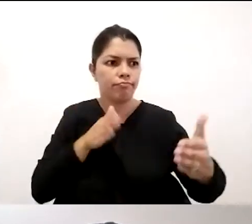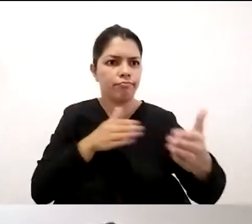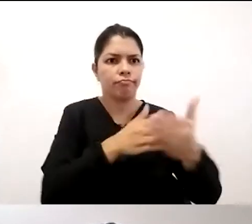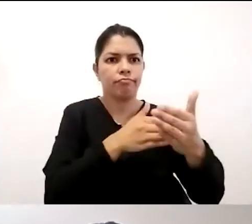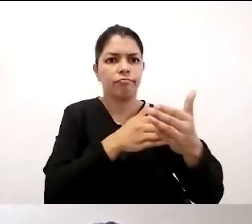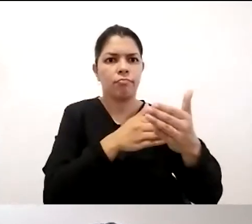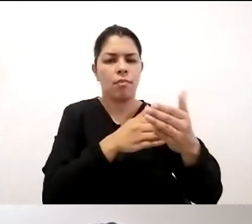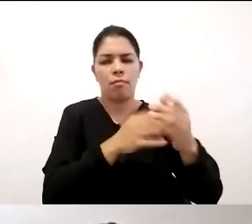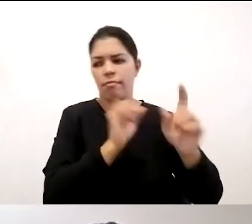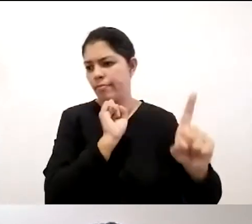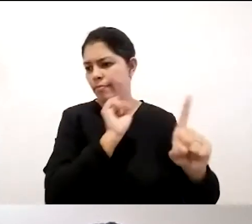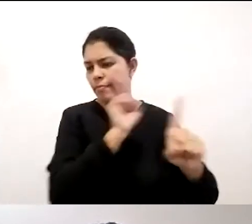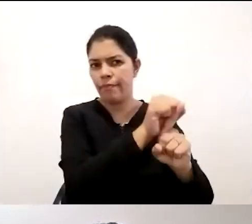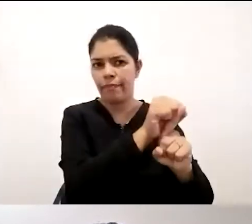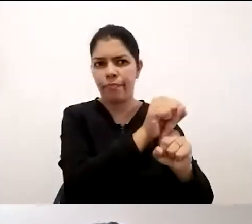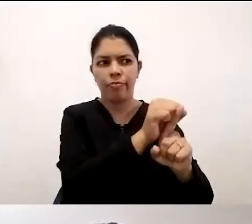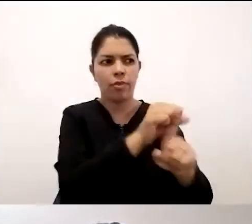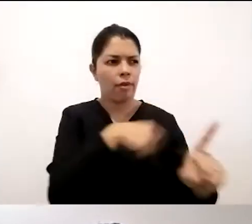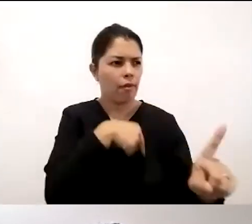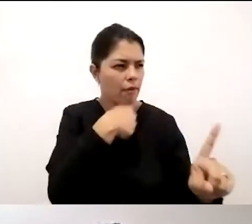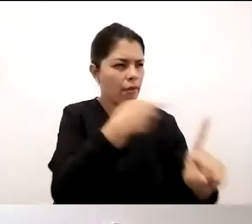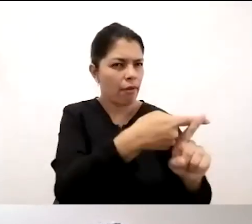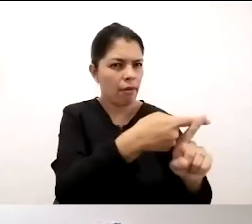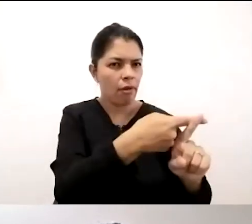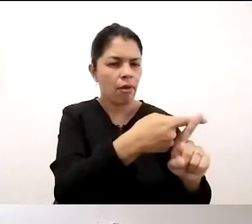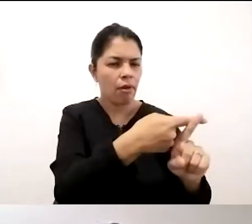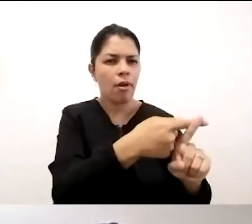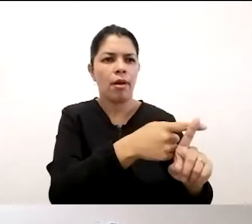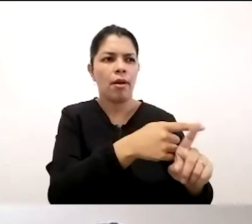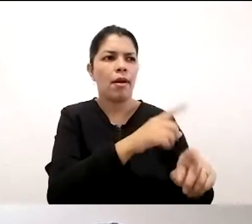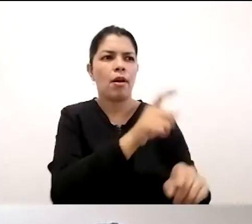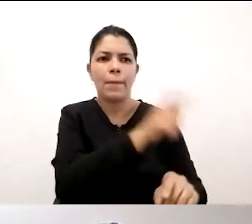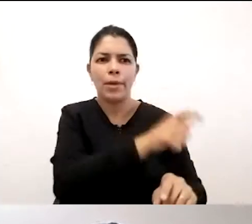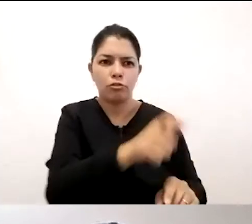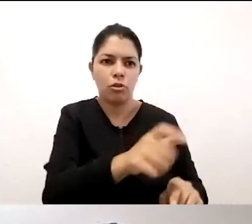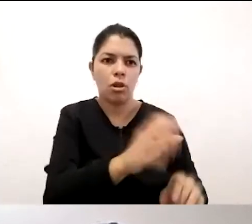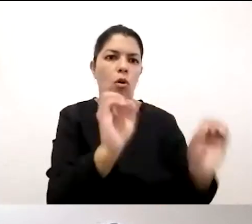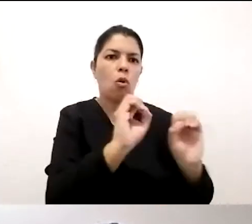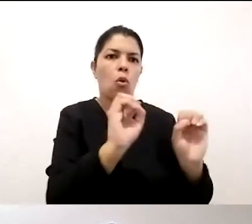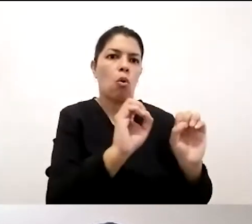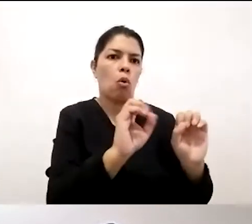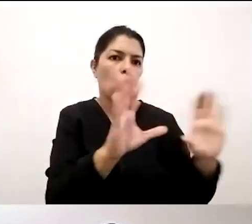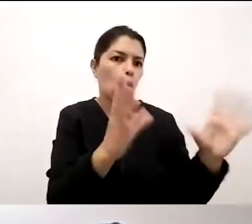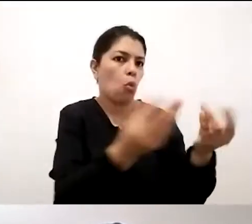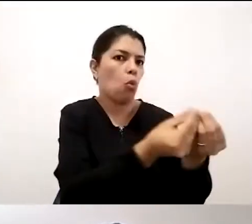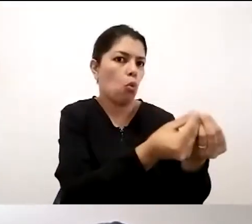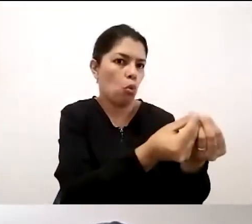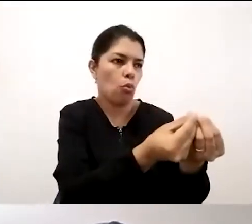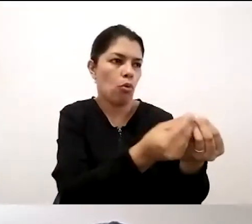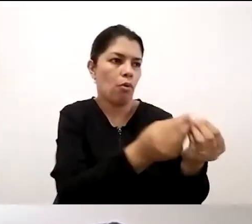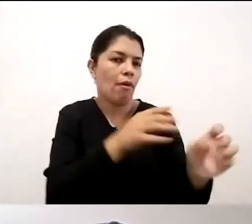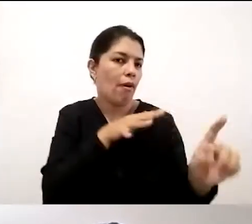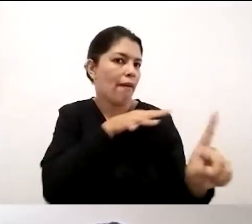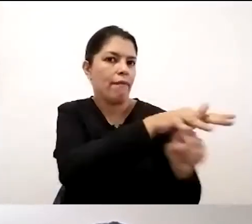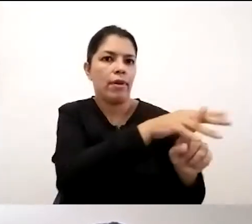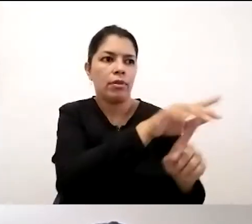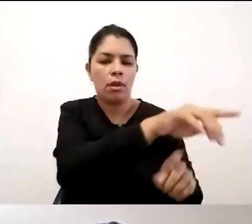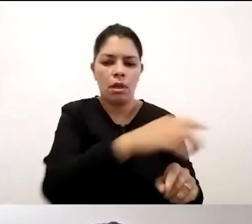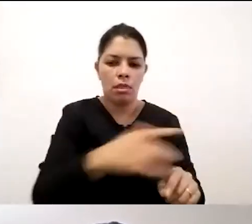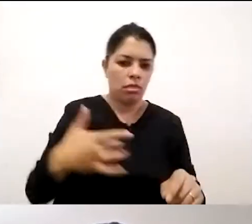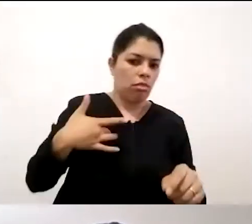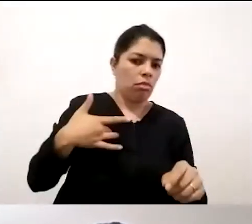un grupo de personas debido a su género, generándoles de esta manera un daño a nivel psicológico, físico,